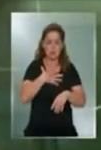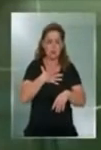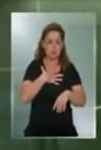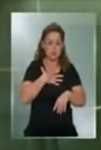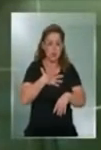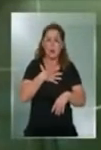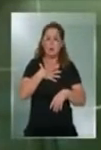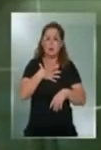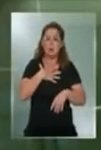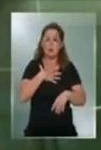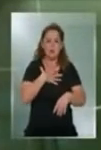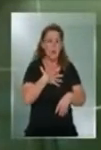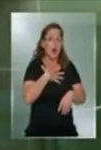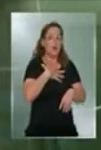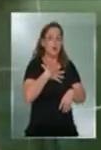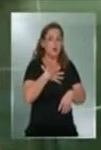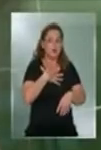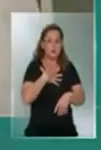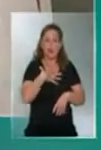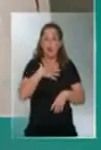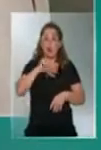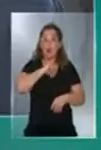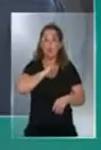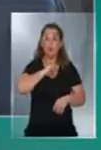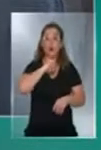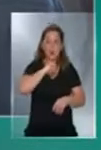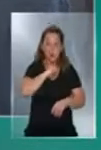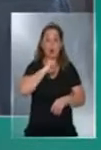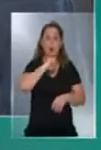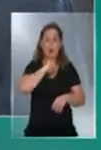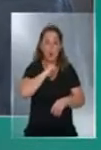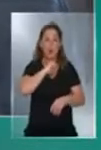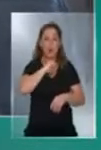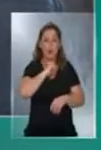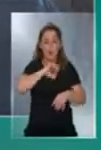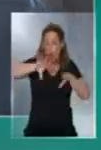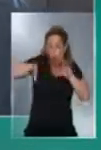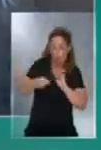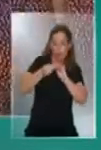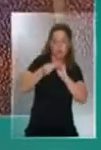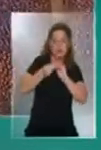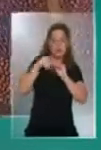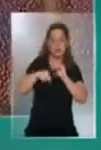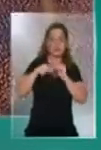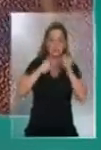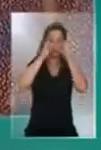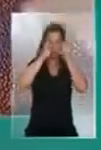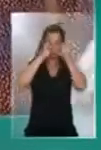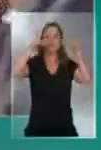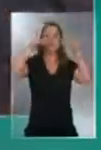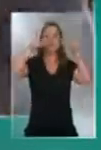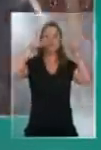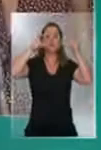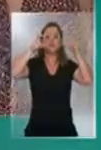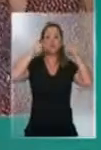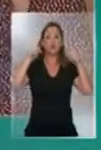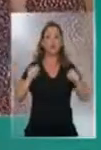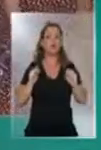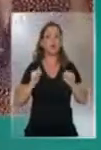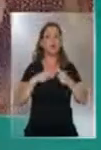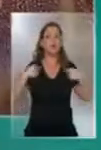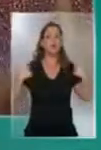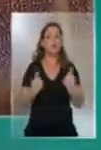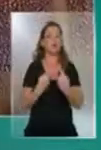falta más el aire y se acompaña de tos, pues eso evidentemente debería hacernos abrir los ojos, más aún si se acompaña